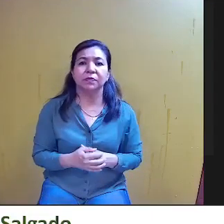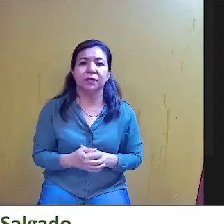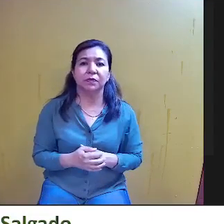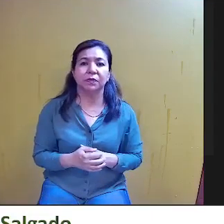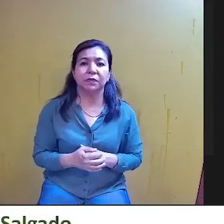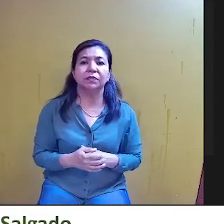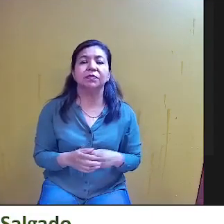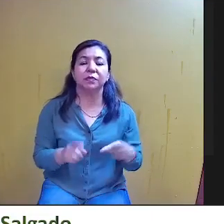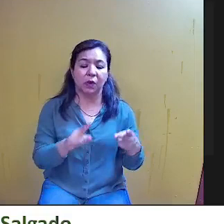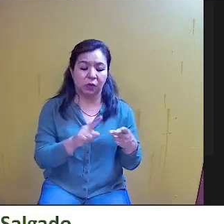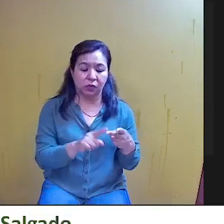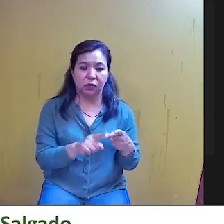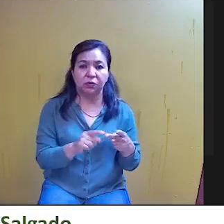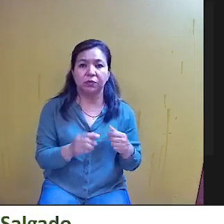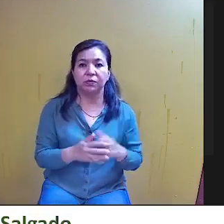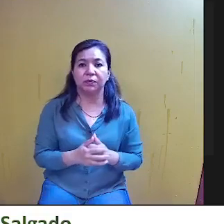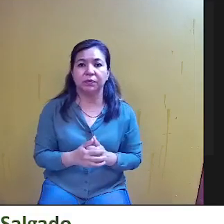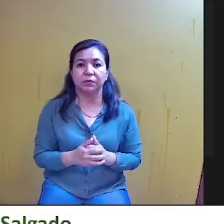2.